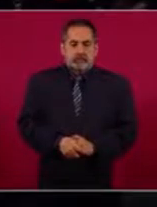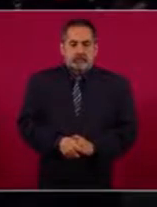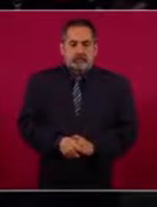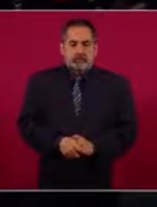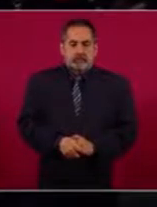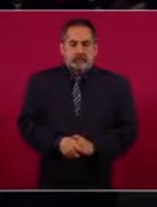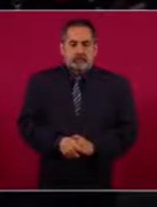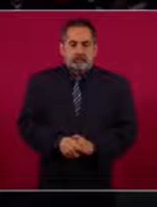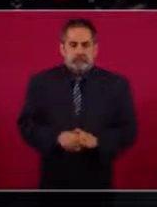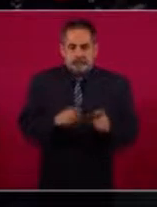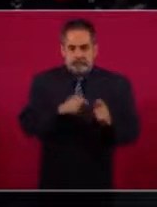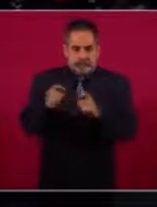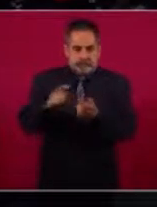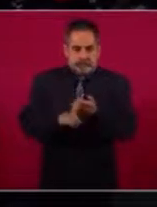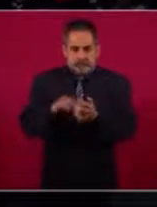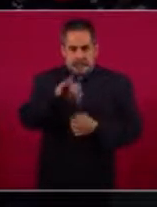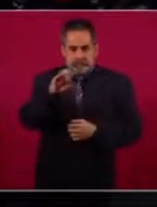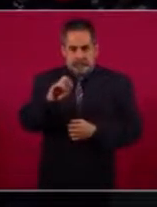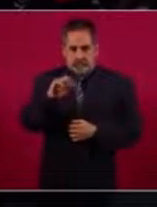Ya le vamos a dar la palabra a Jorge,